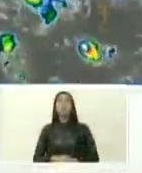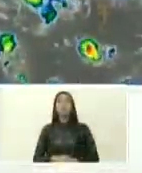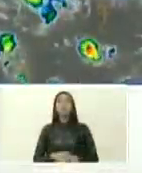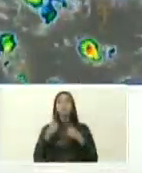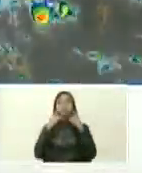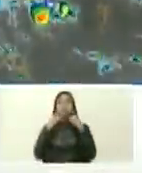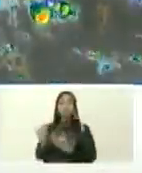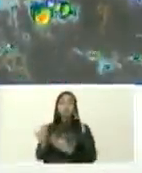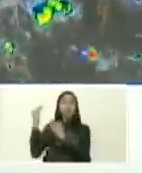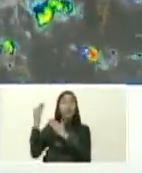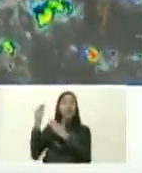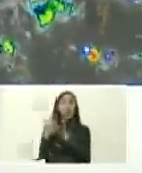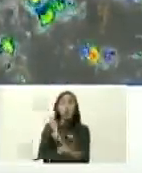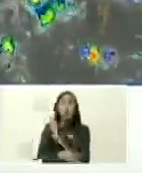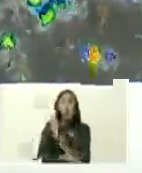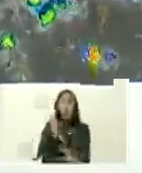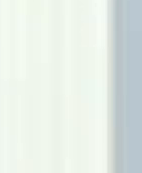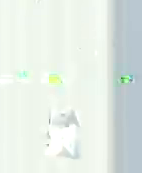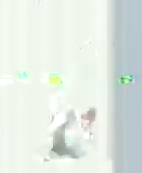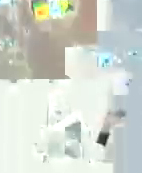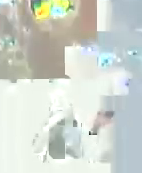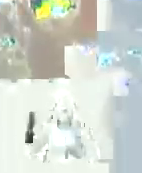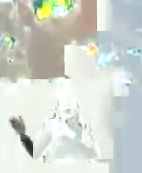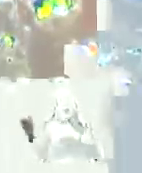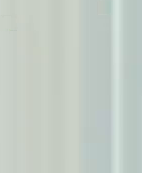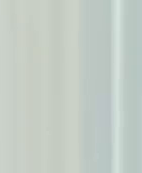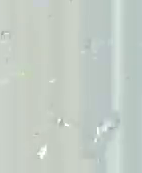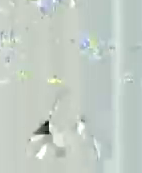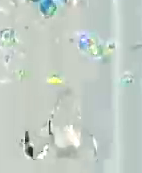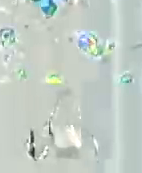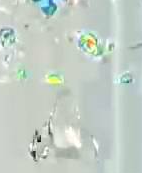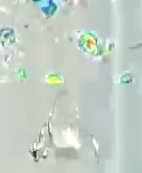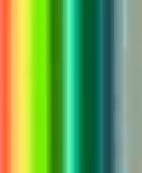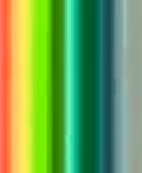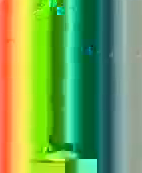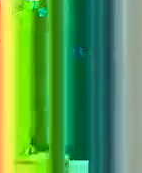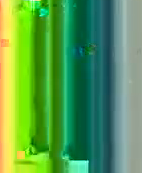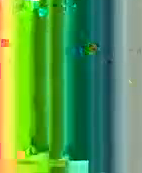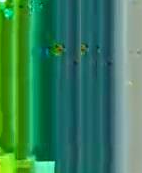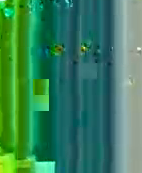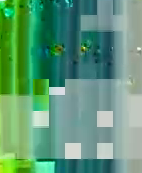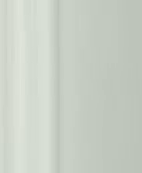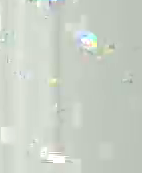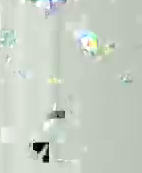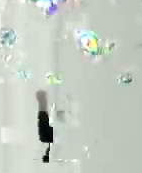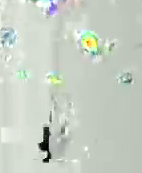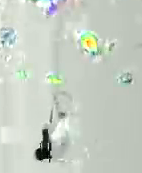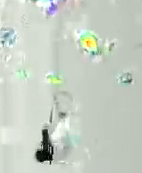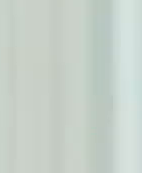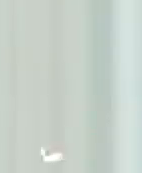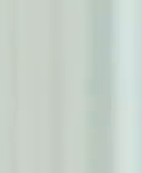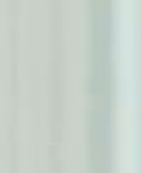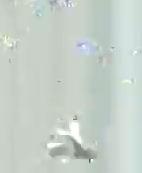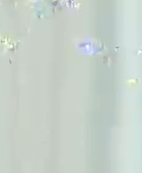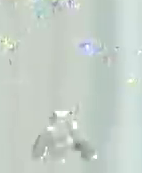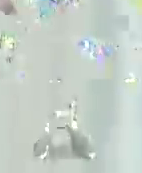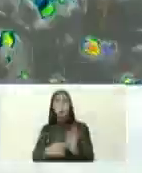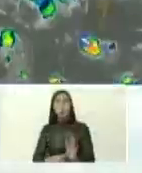cuando hace una previsión meteorológica, es exacto. Miren, ahí pueden ver el mapa de INAMET, tiempo real, el